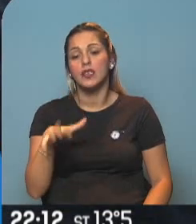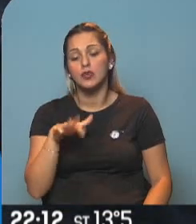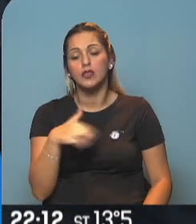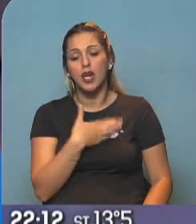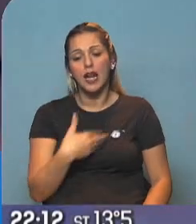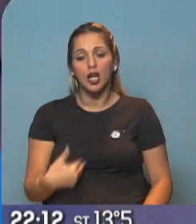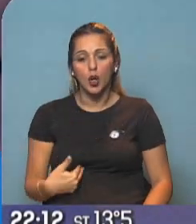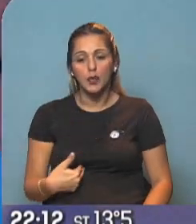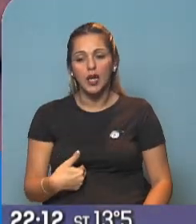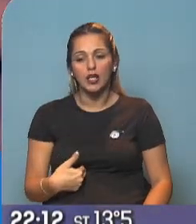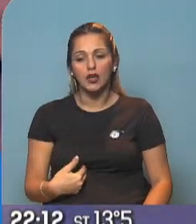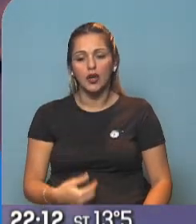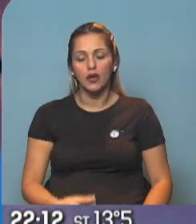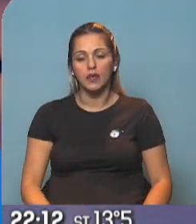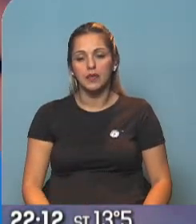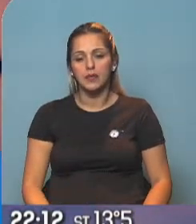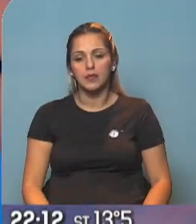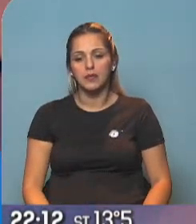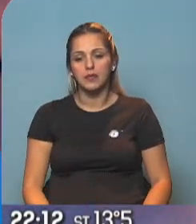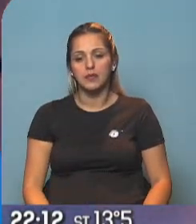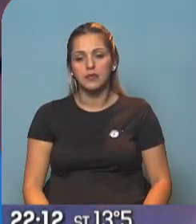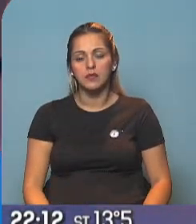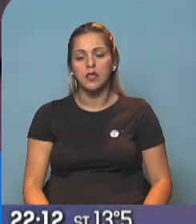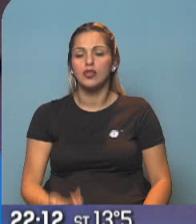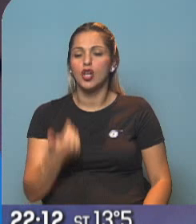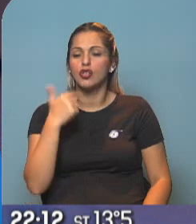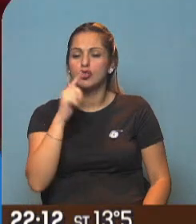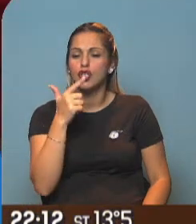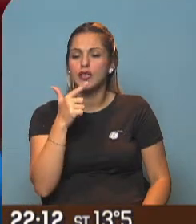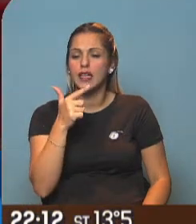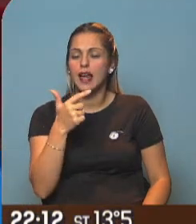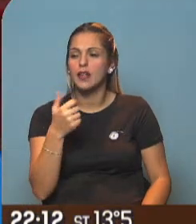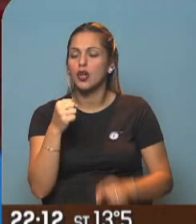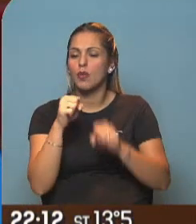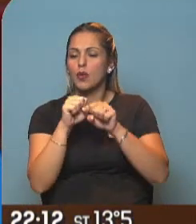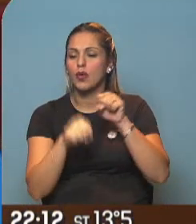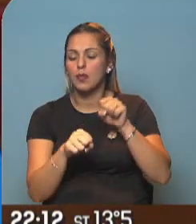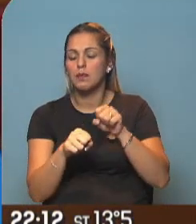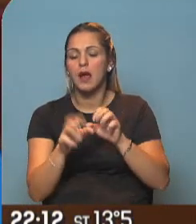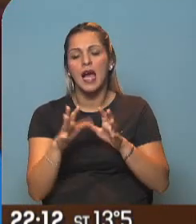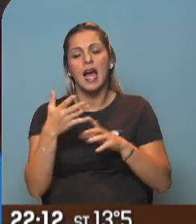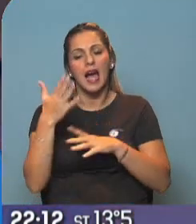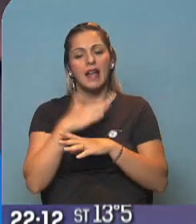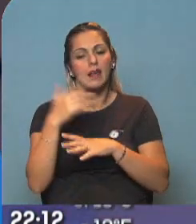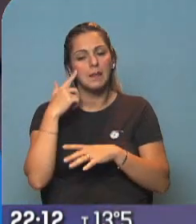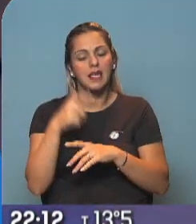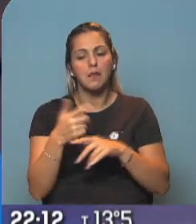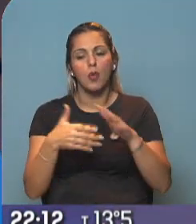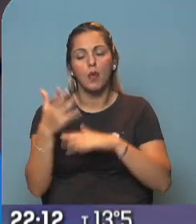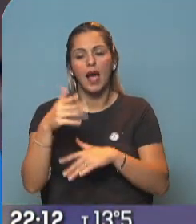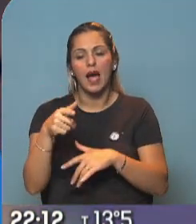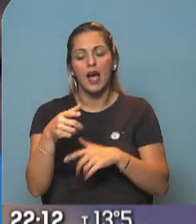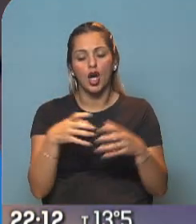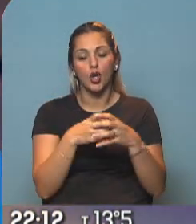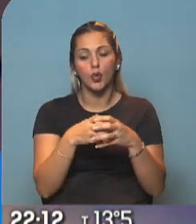gobierno logró que no tener fracturas fundamentales. En un momento la oposición apostaba a quebrar al gobierno, o